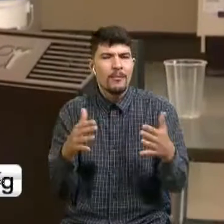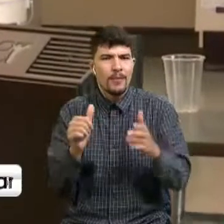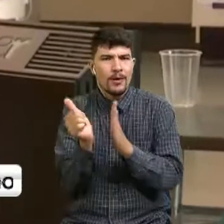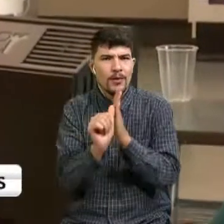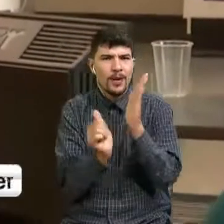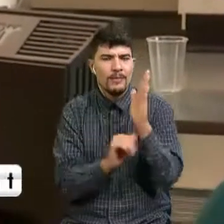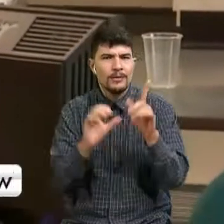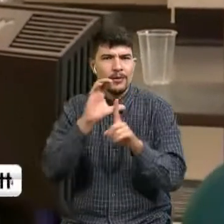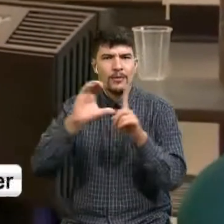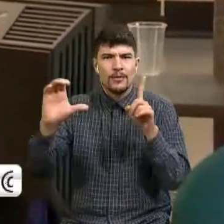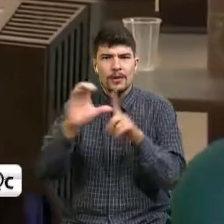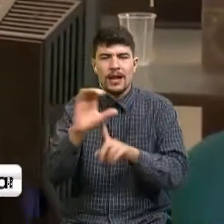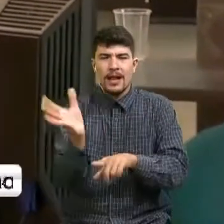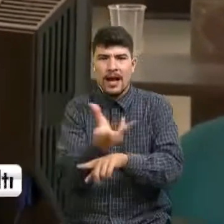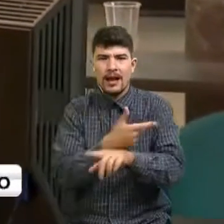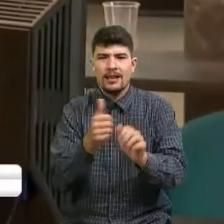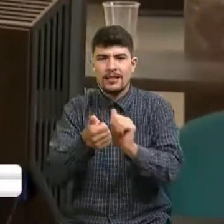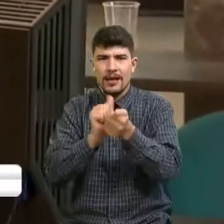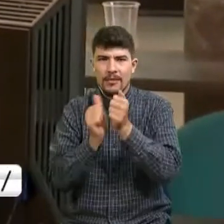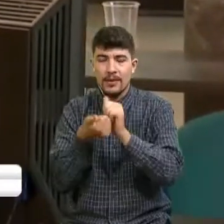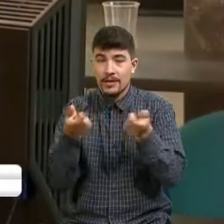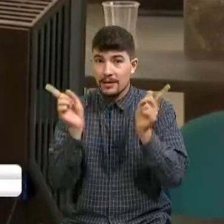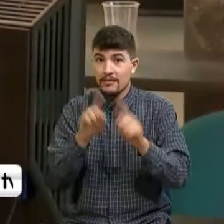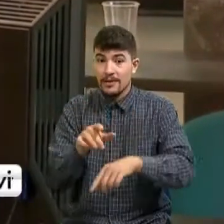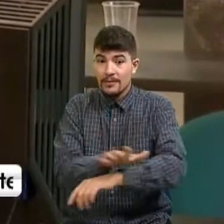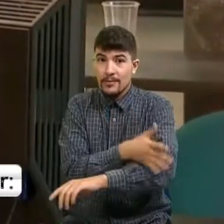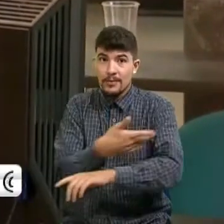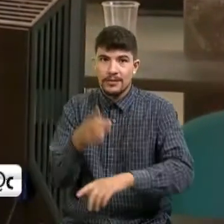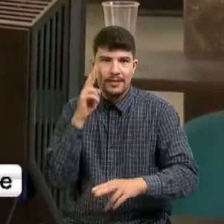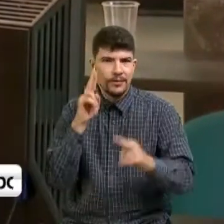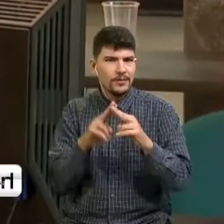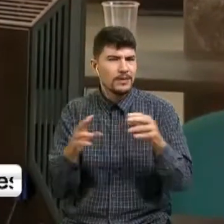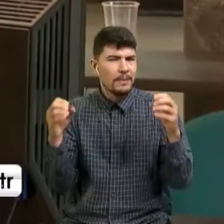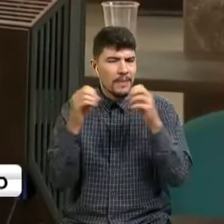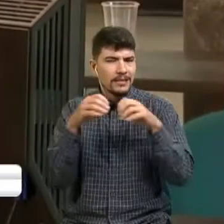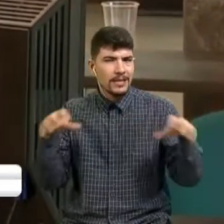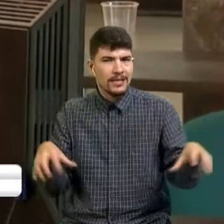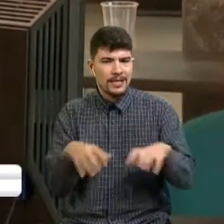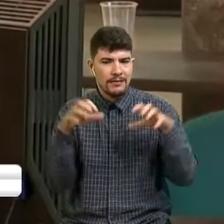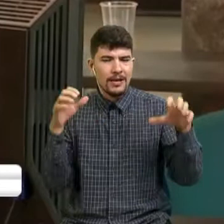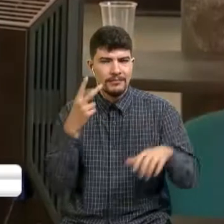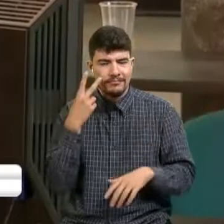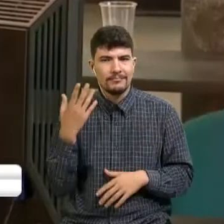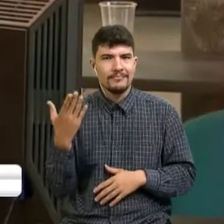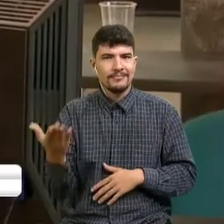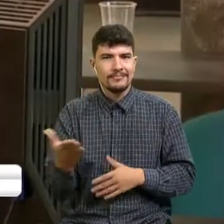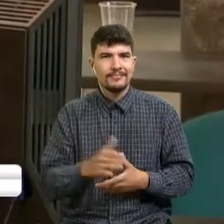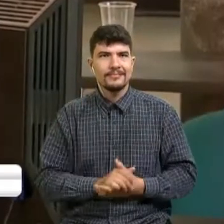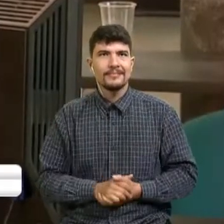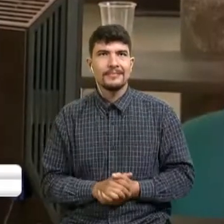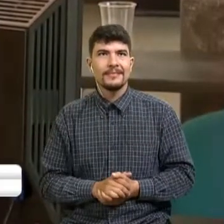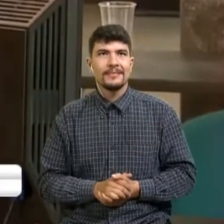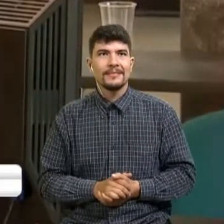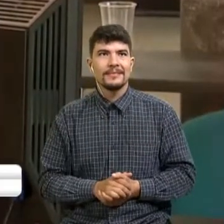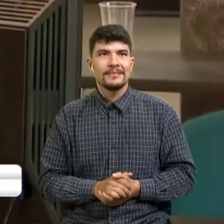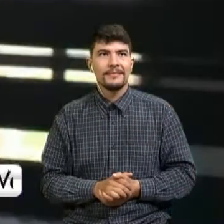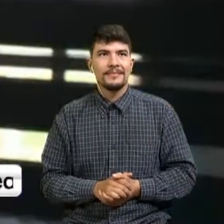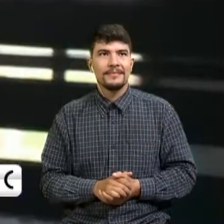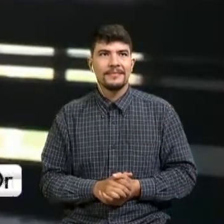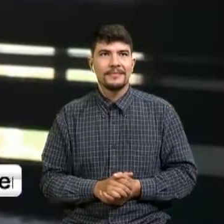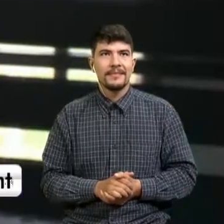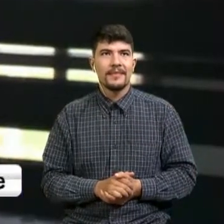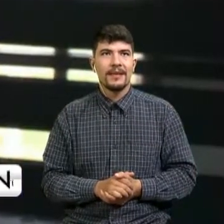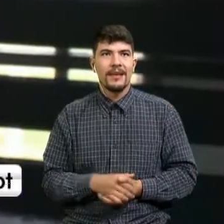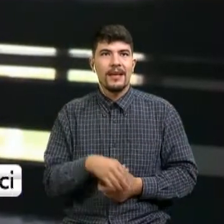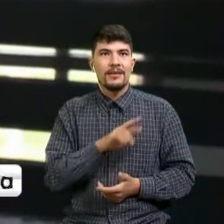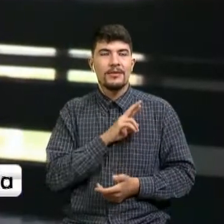cultural, deportiva, artística y por supuesto musical. Conozcamos un poco más las actividades que se tienen programadas en la Villa de los Caballeros. Vamos a